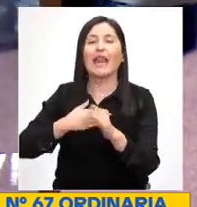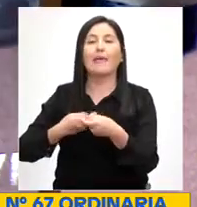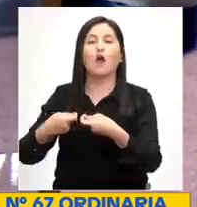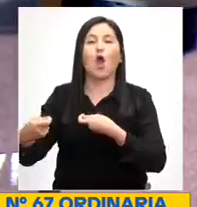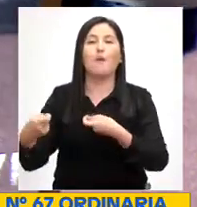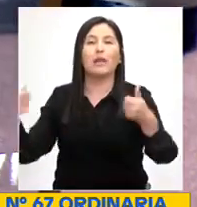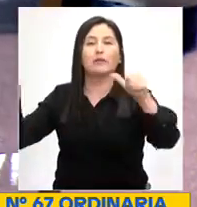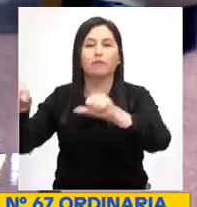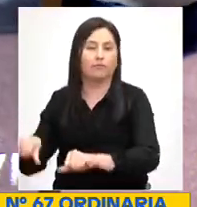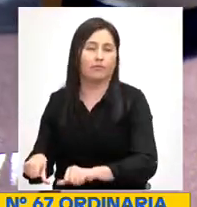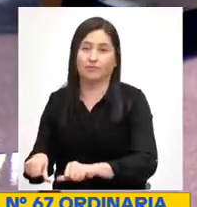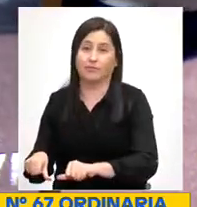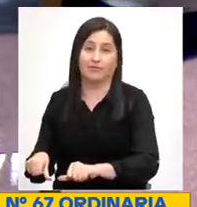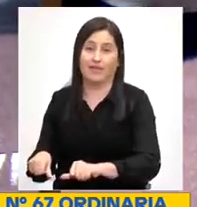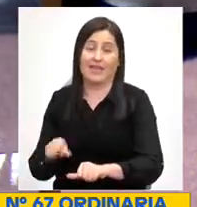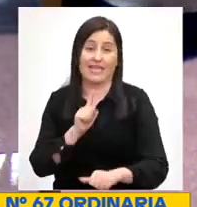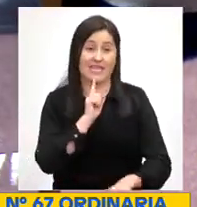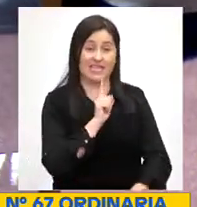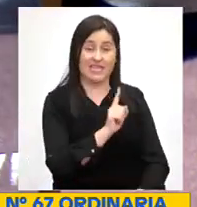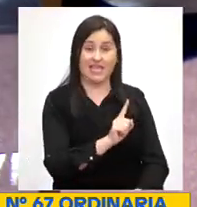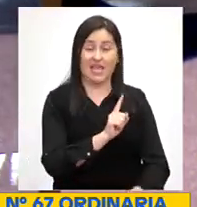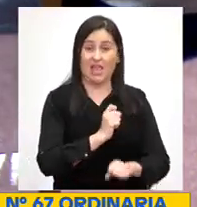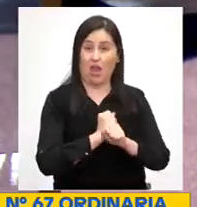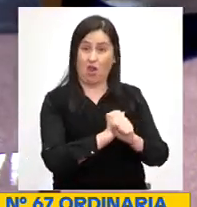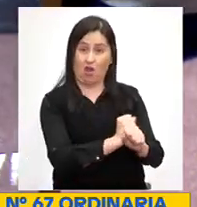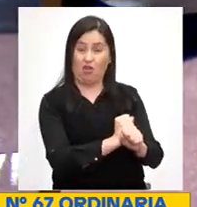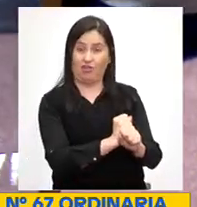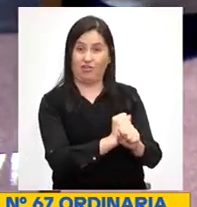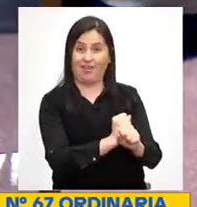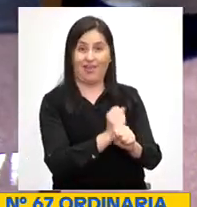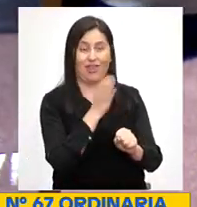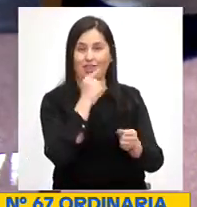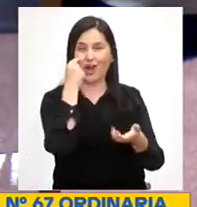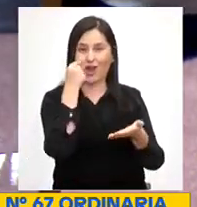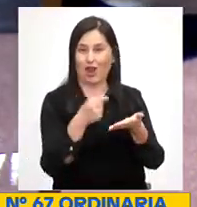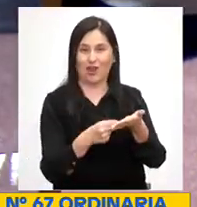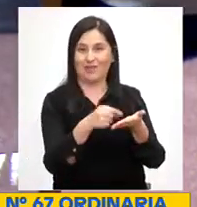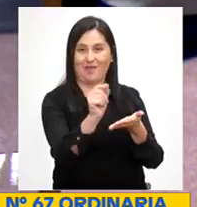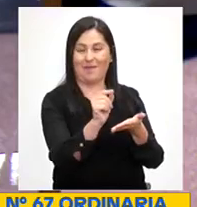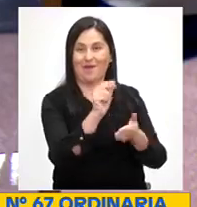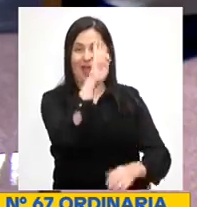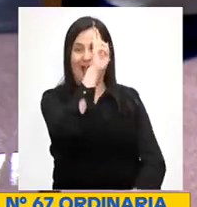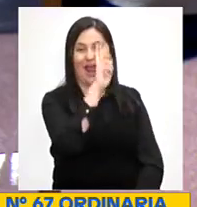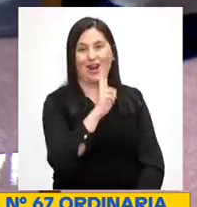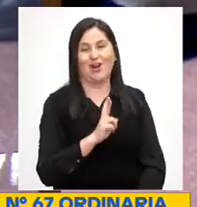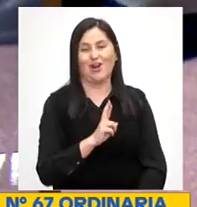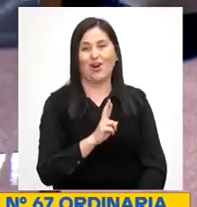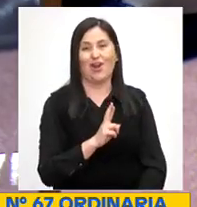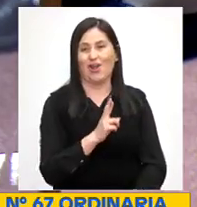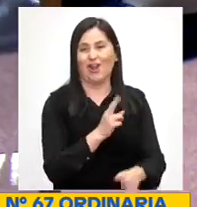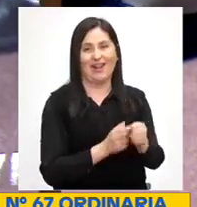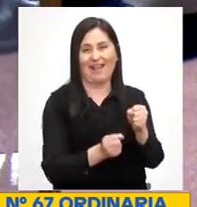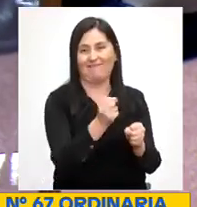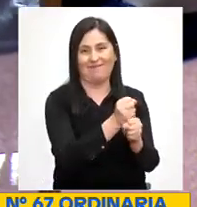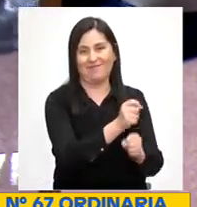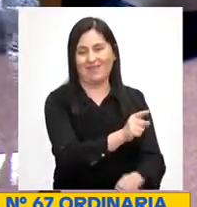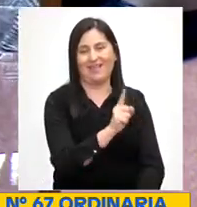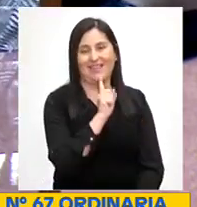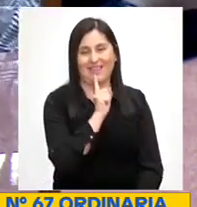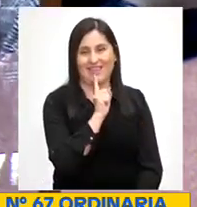porque yo no quiero creer que aquellos que están en contra no tienen un reconocimiento al rol insustituible de la familia